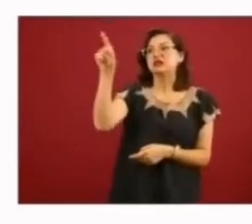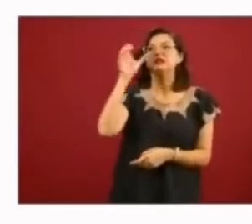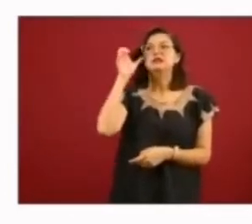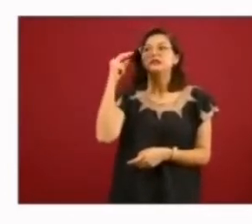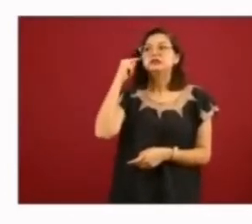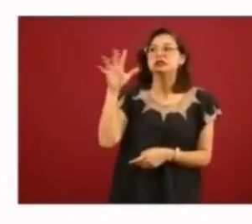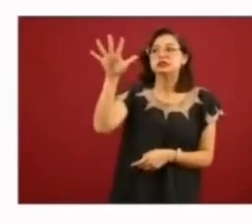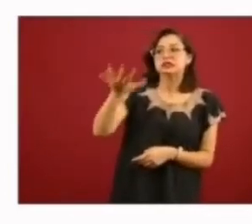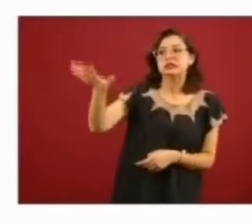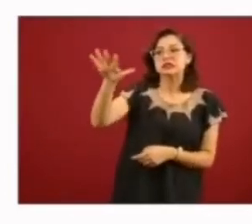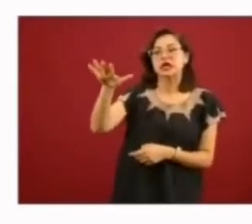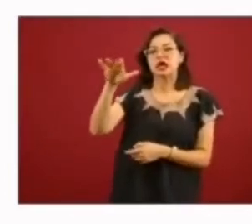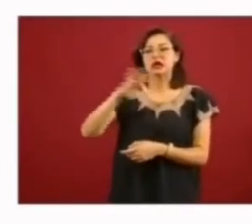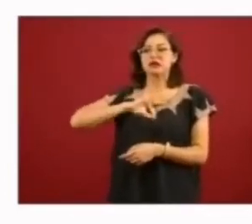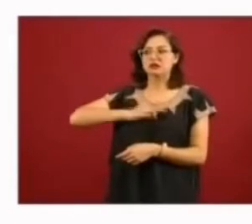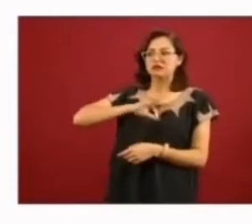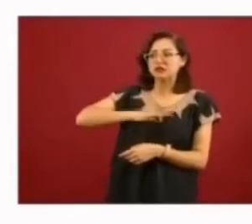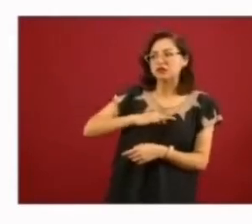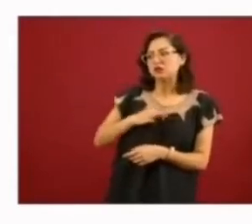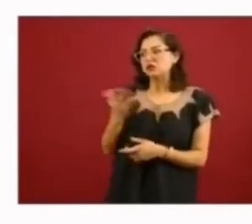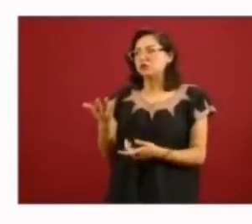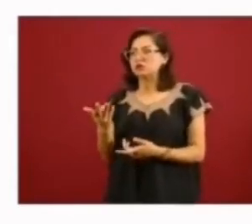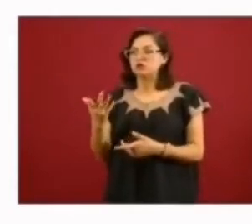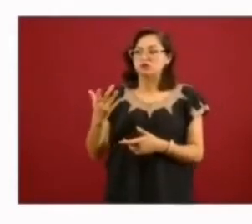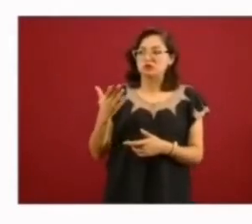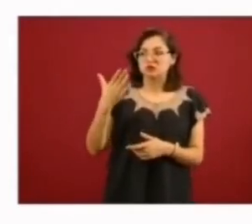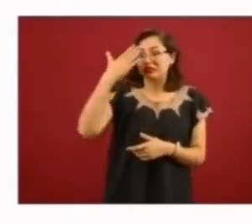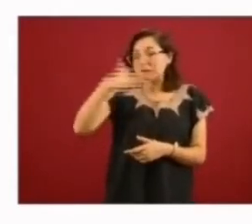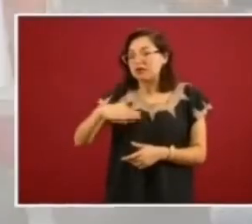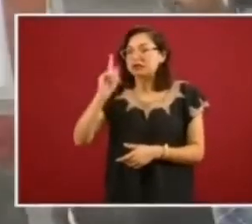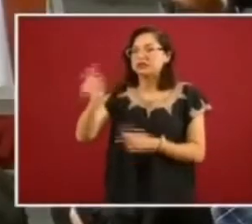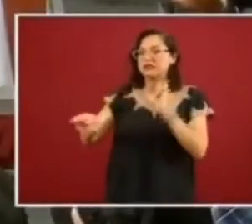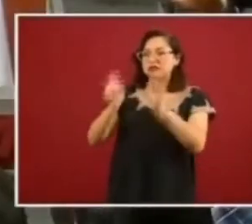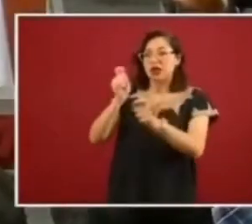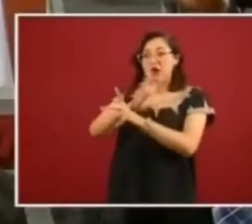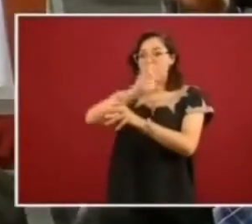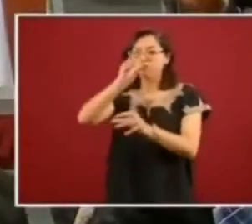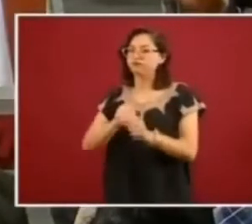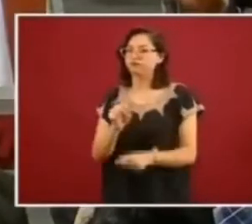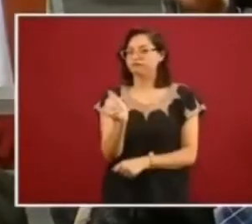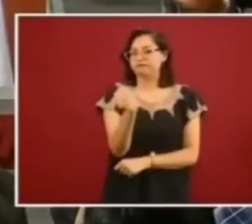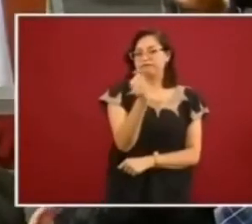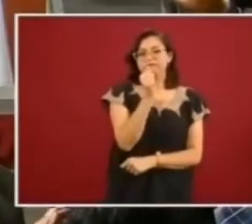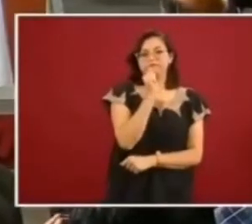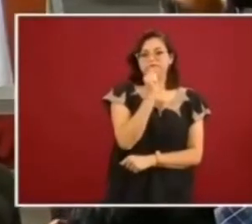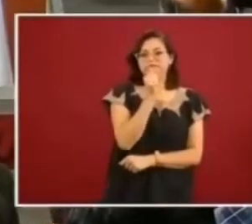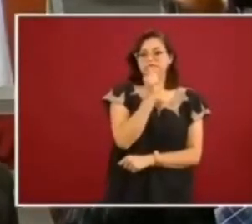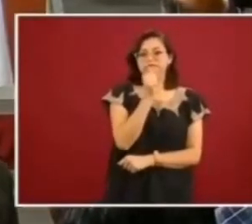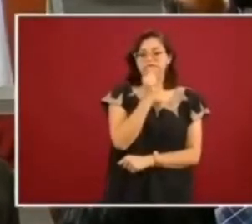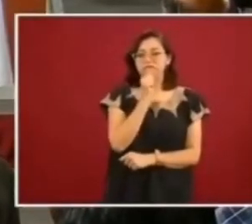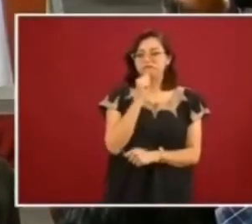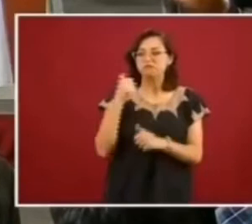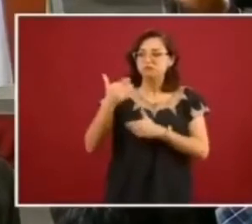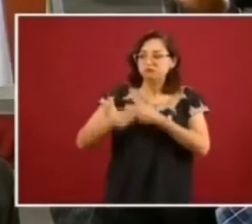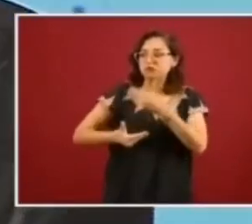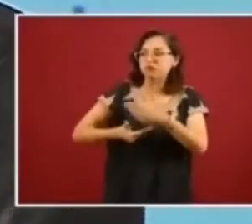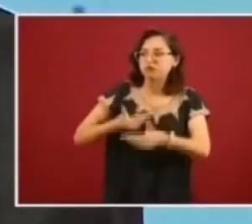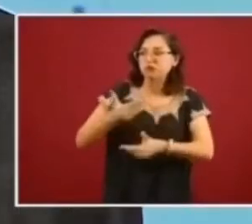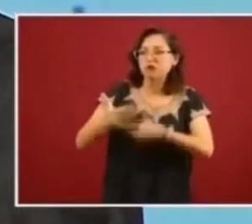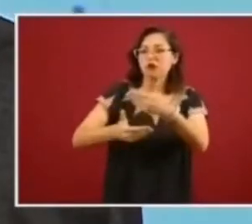una suficiente experiencia acumulada de conocimiento para identificar esto. Afortunadamente,